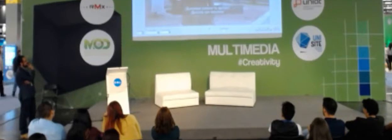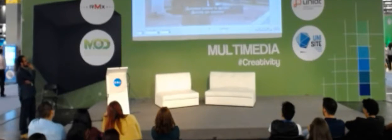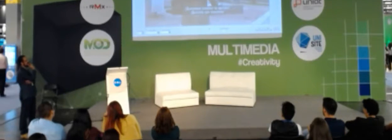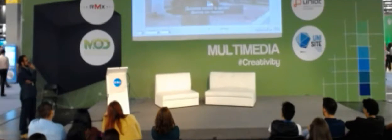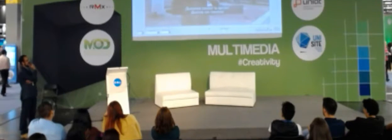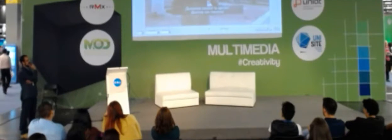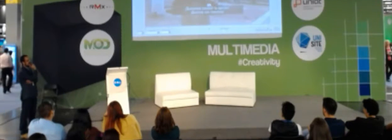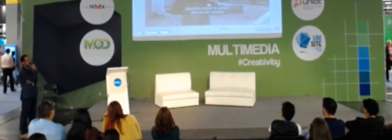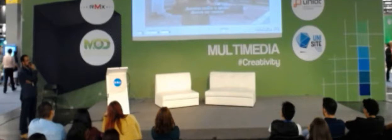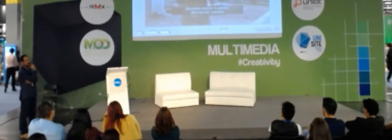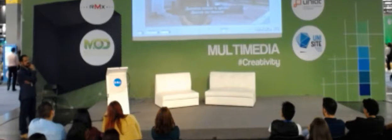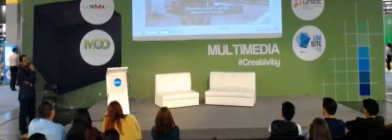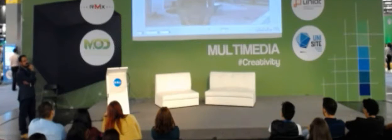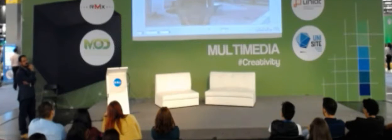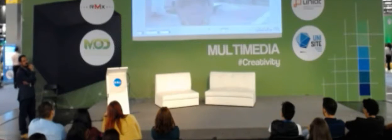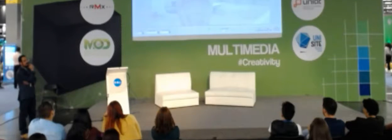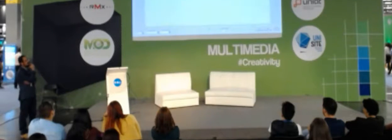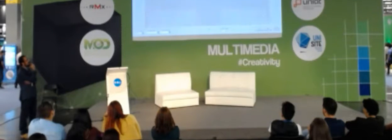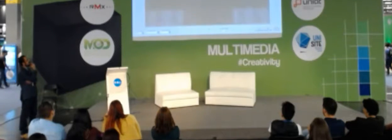nosotros.